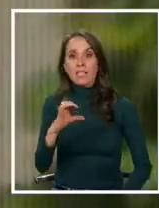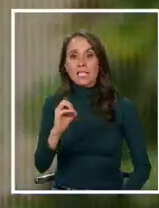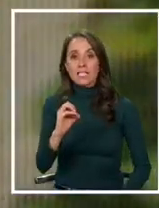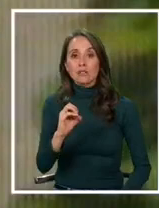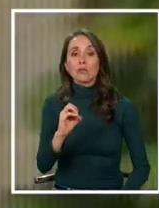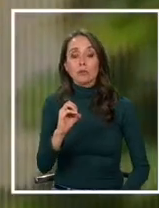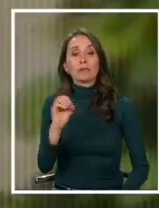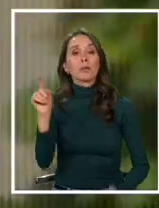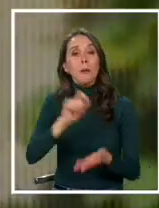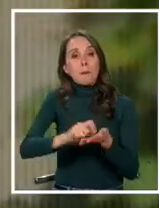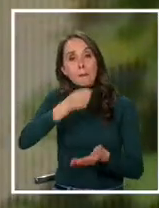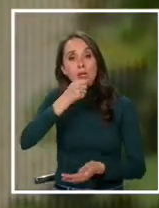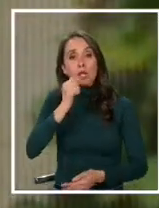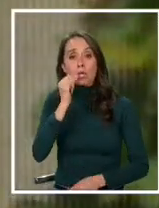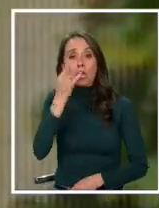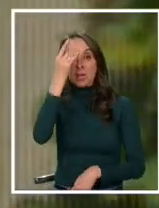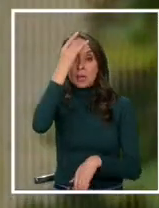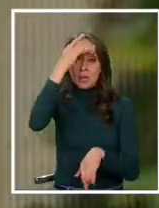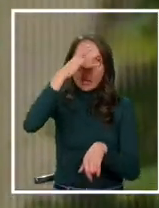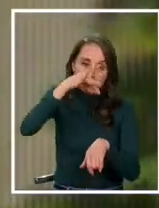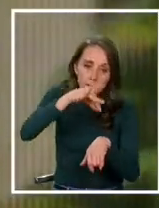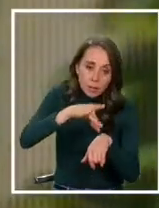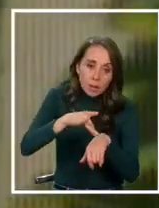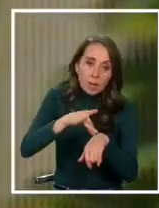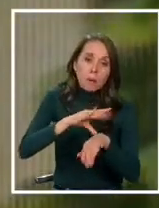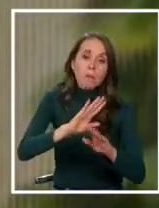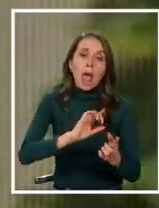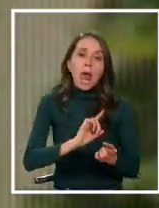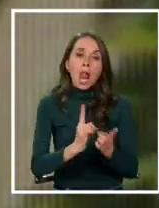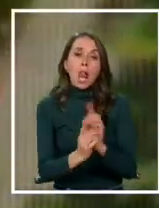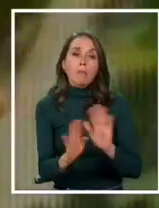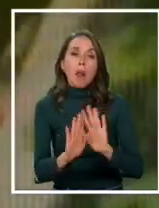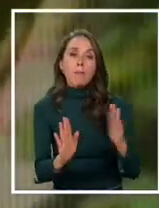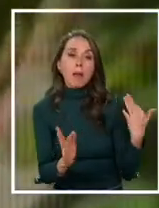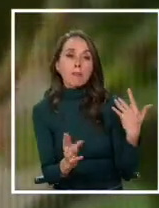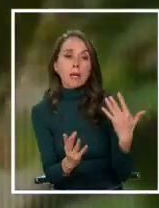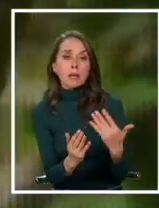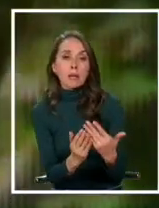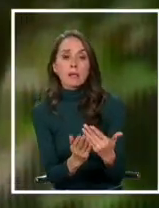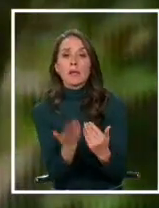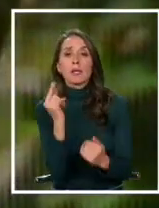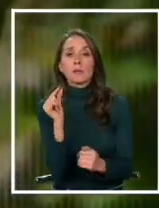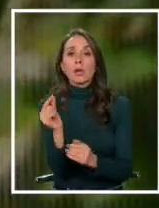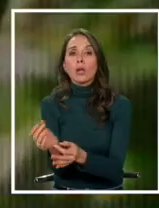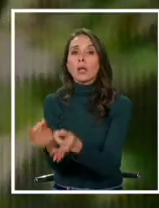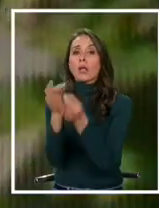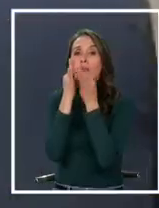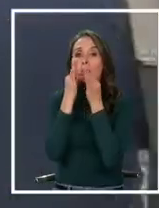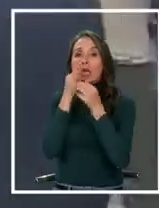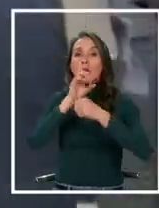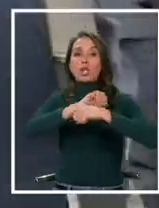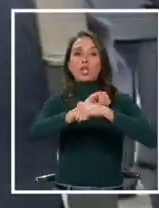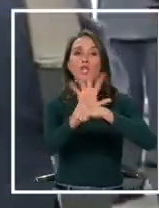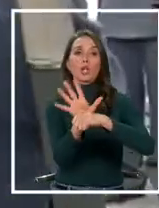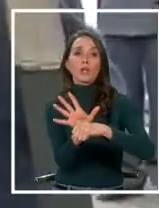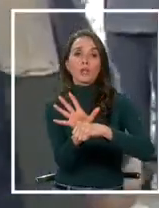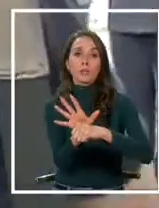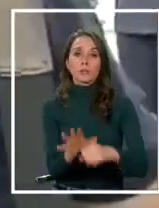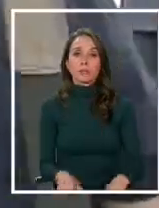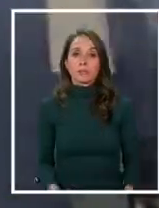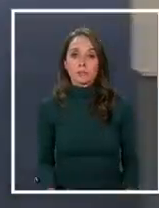según la prensa italiana su estado de salud había empeorado en los últimos días a raíz de un reciente contagio de covid-19